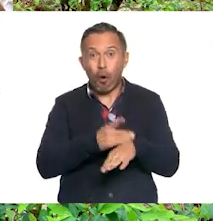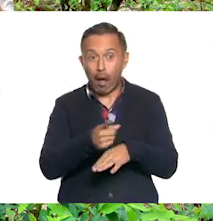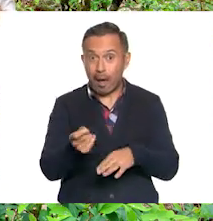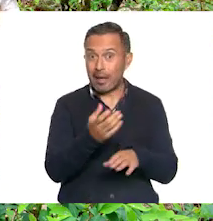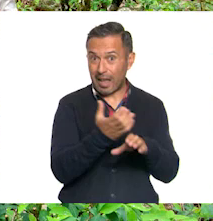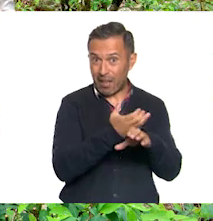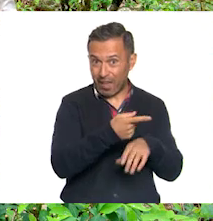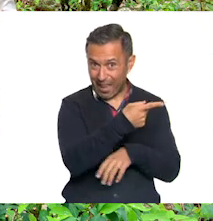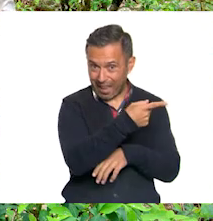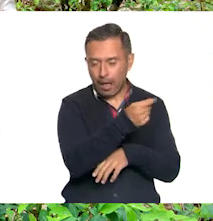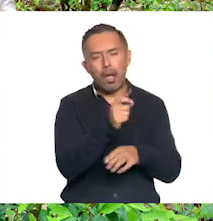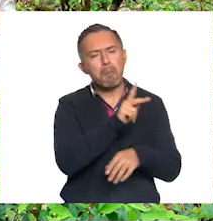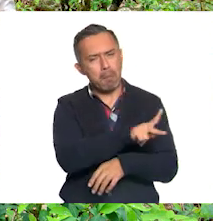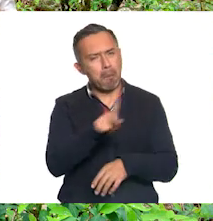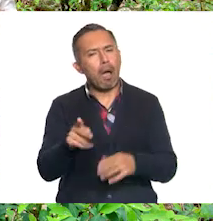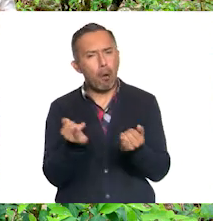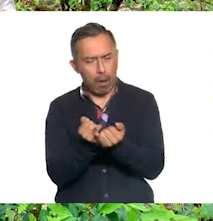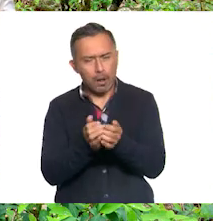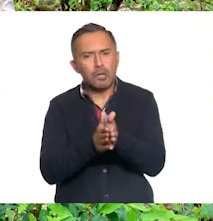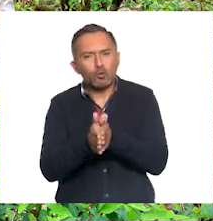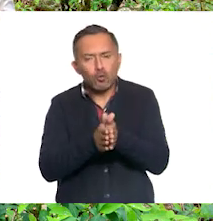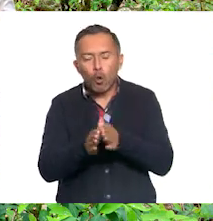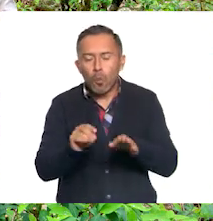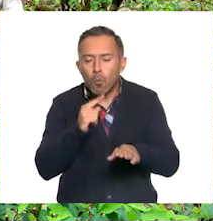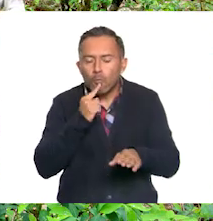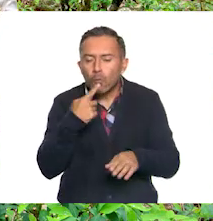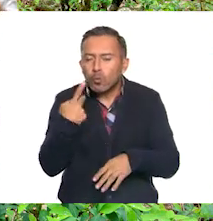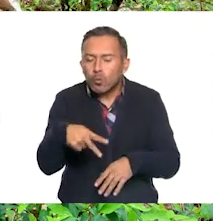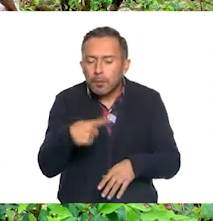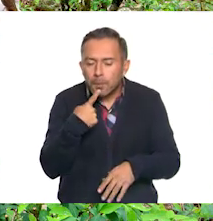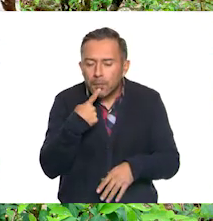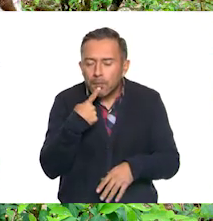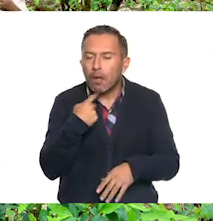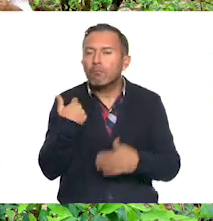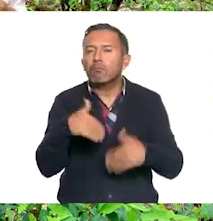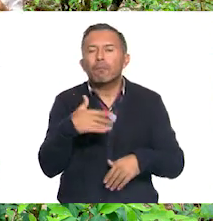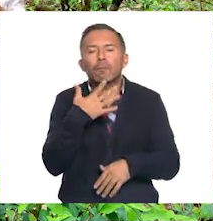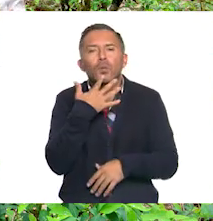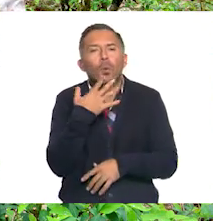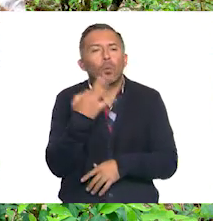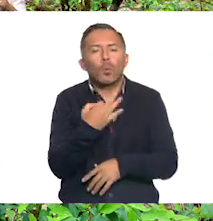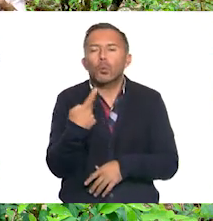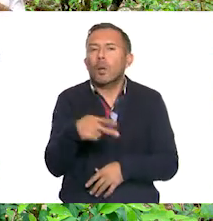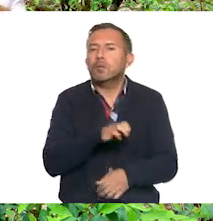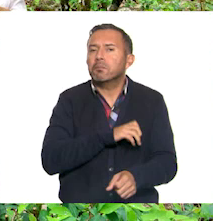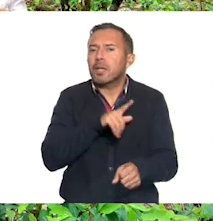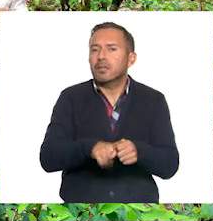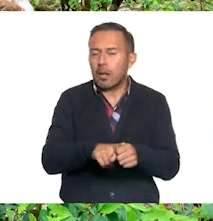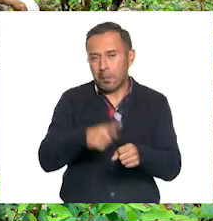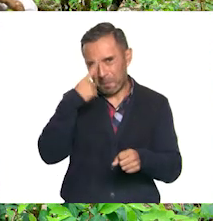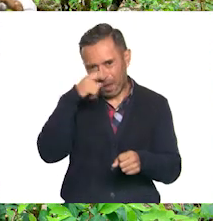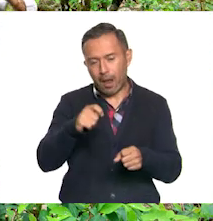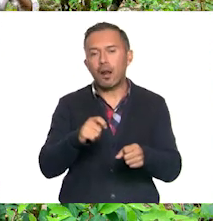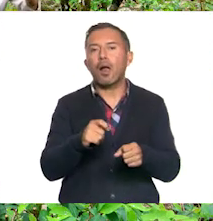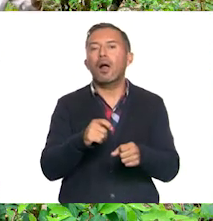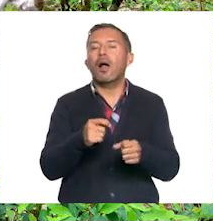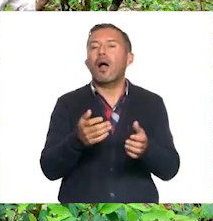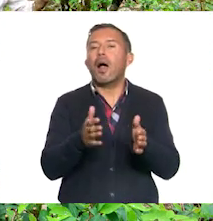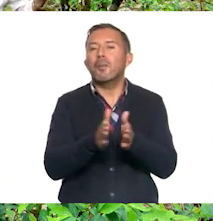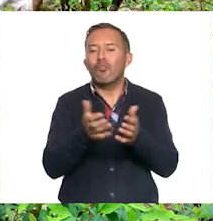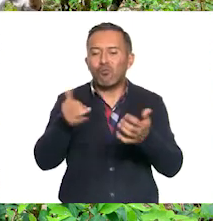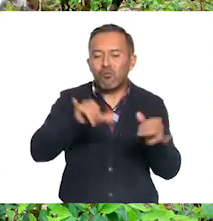características del lugar le otorgan un sabor y aroma particular, que es buscado para la producción de chocolate y de